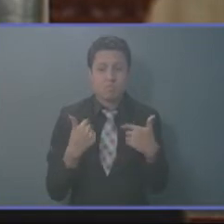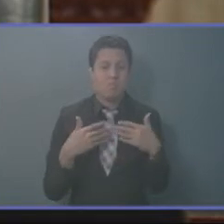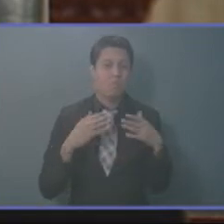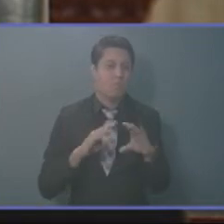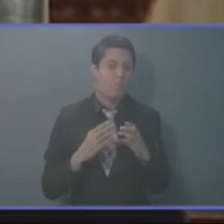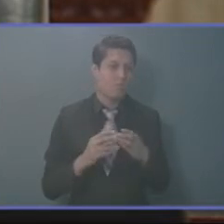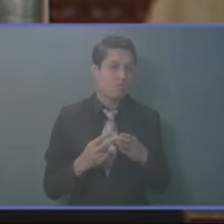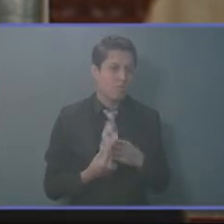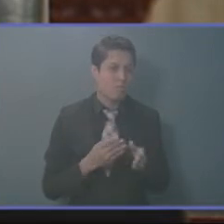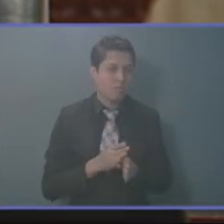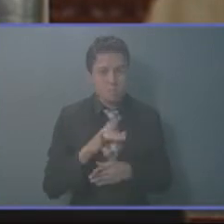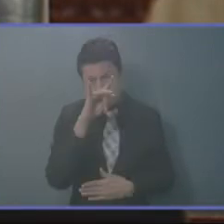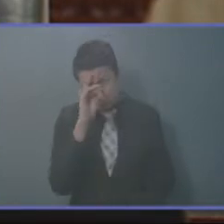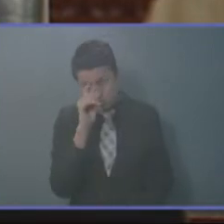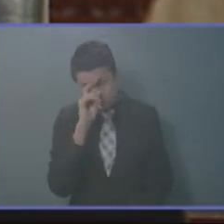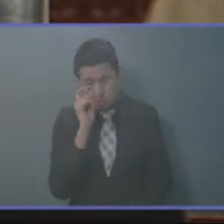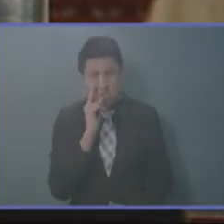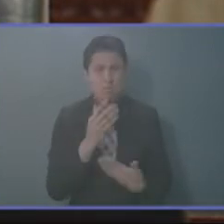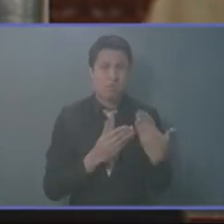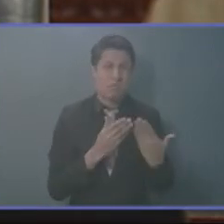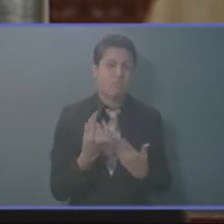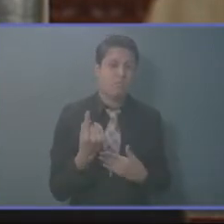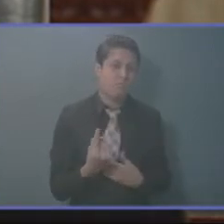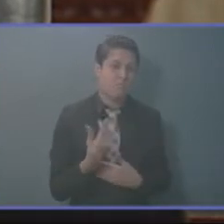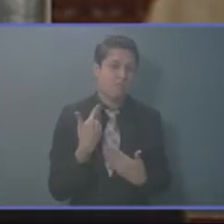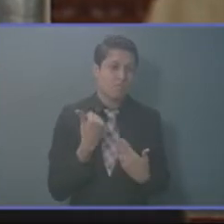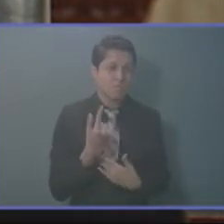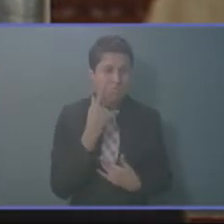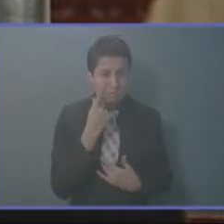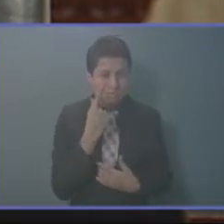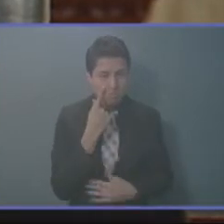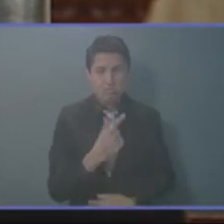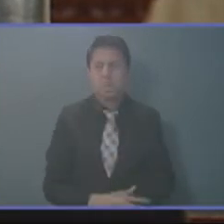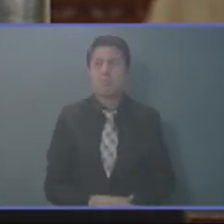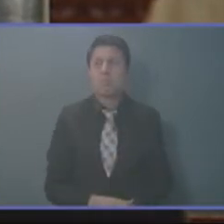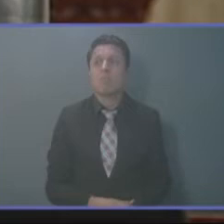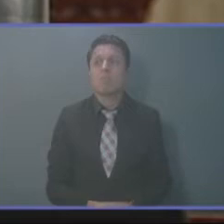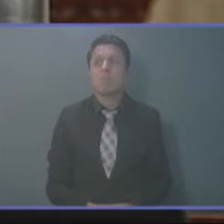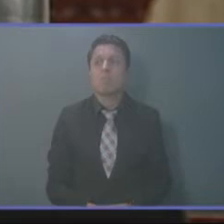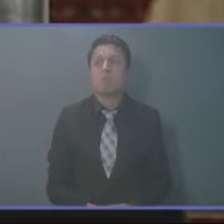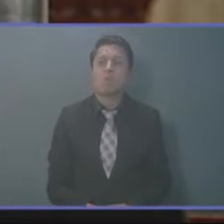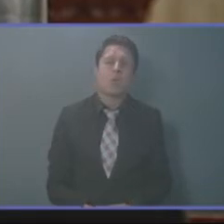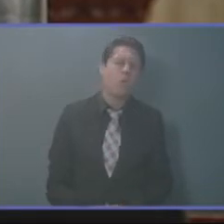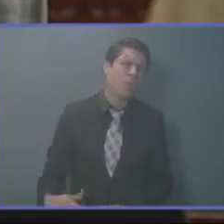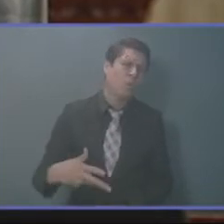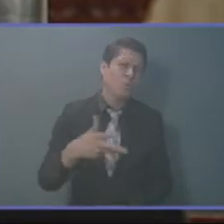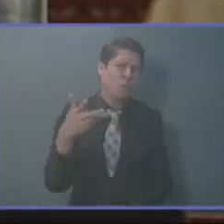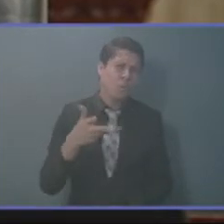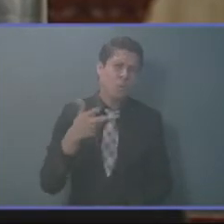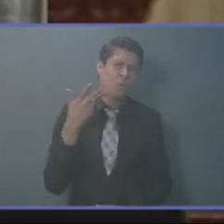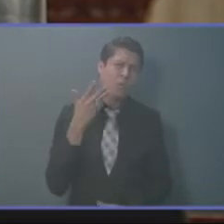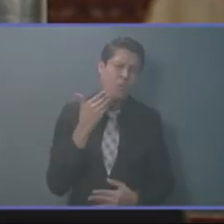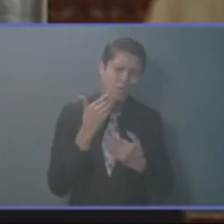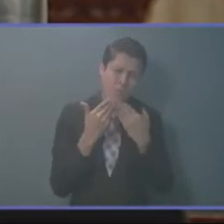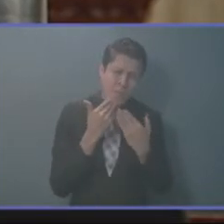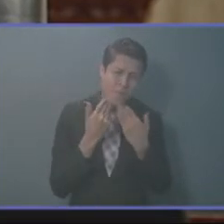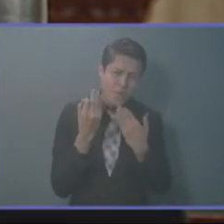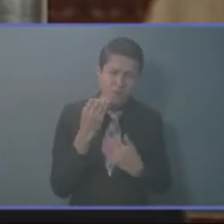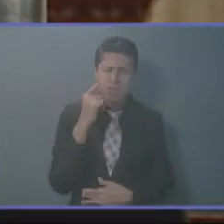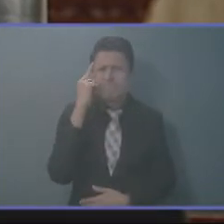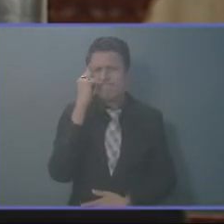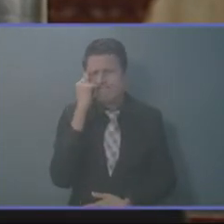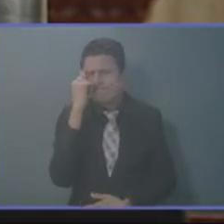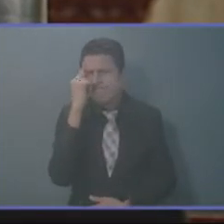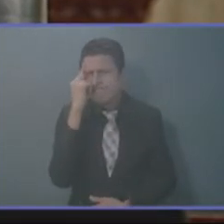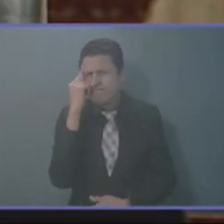un impedimento legal para la atención de una persona cuya salud se encuentra en peligro. Todo lo anteriormente expuesto nos debe llevar a la